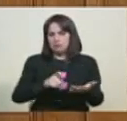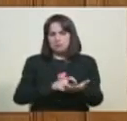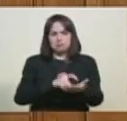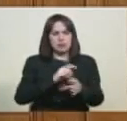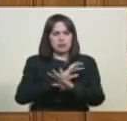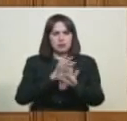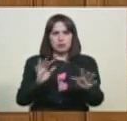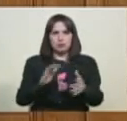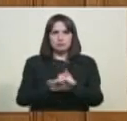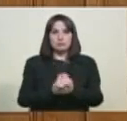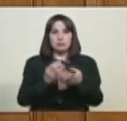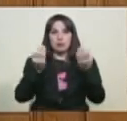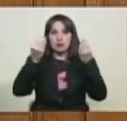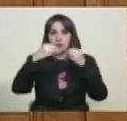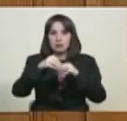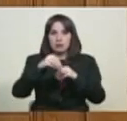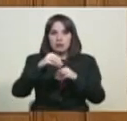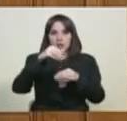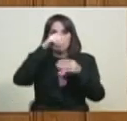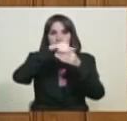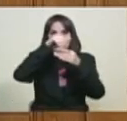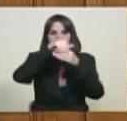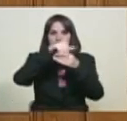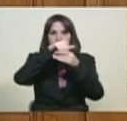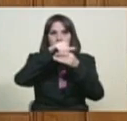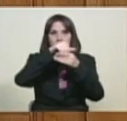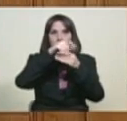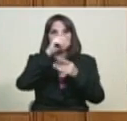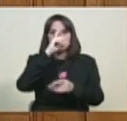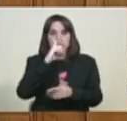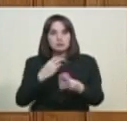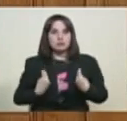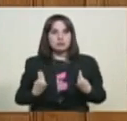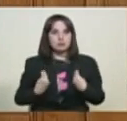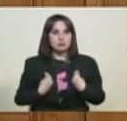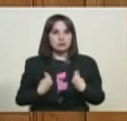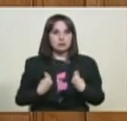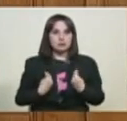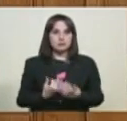fuesen, de acuerdo a la elección y al año que hemos vivido.